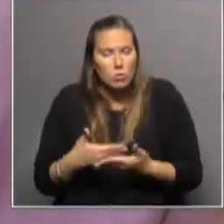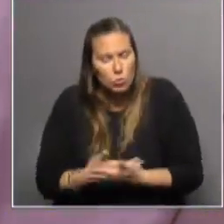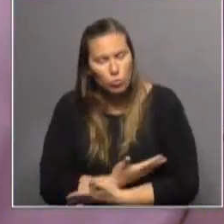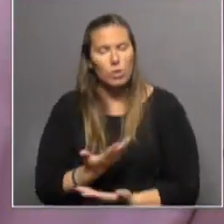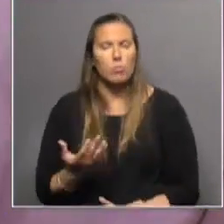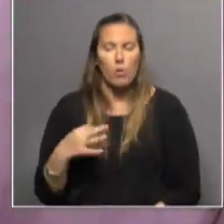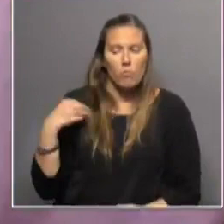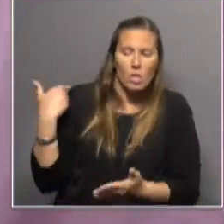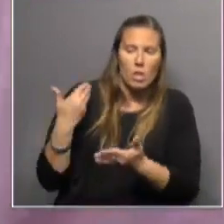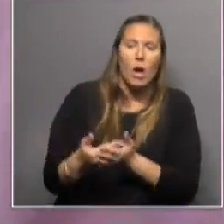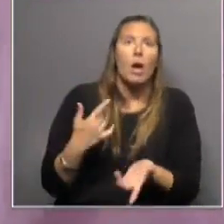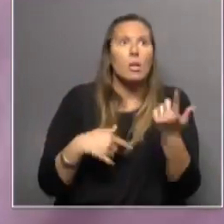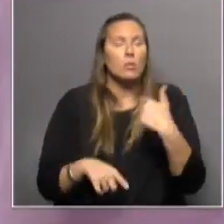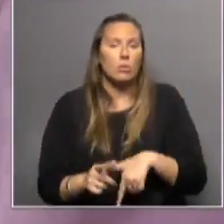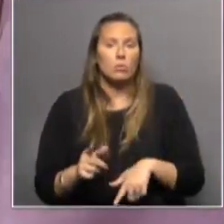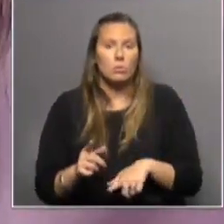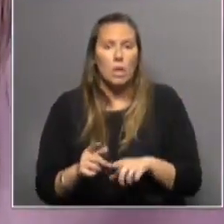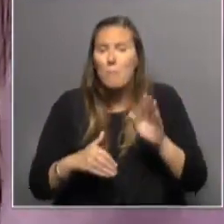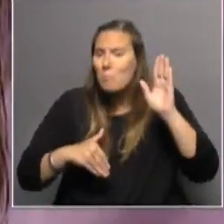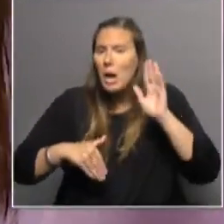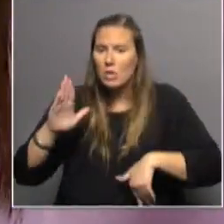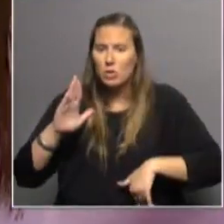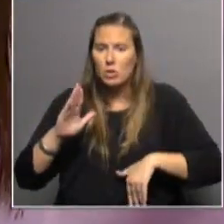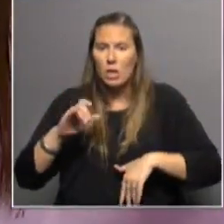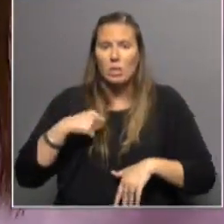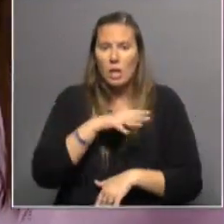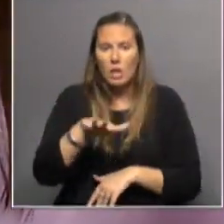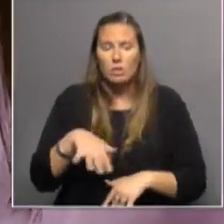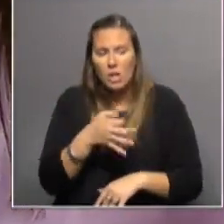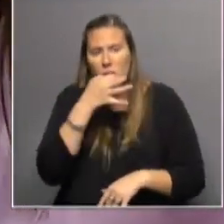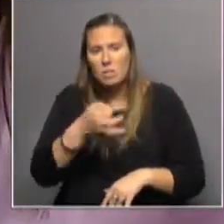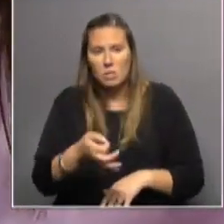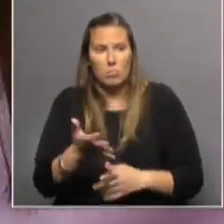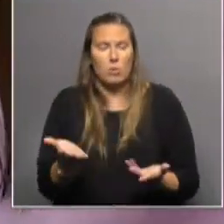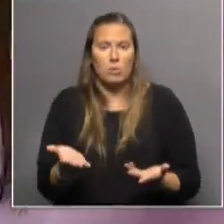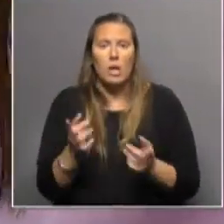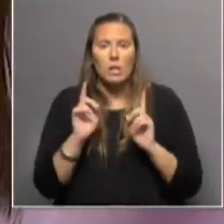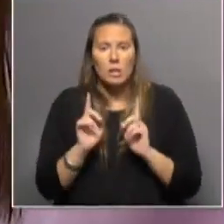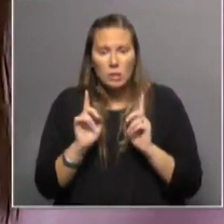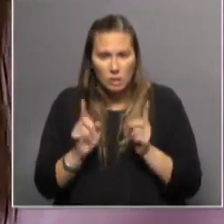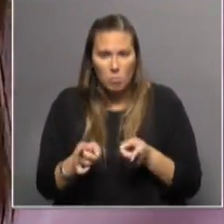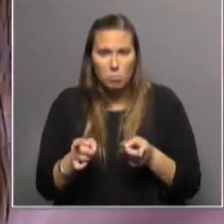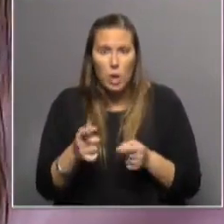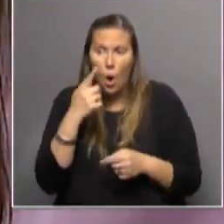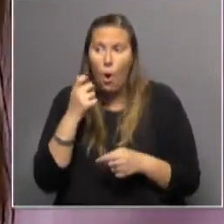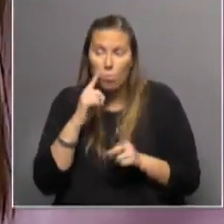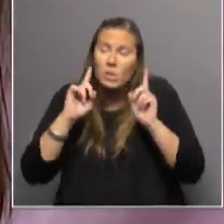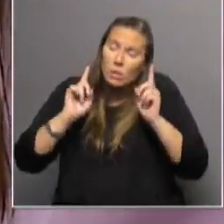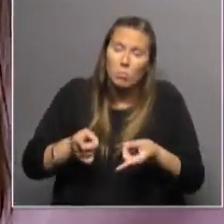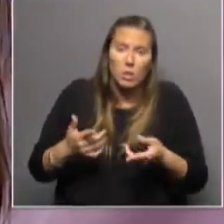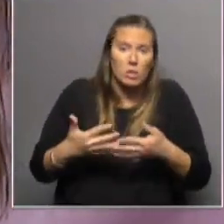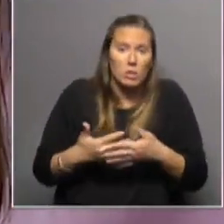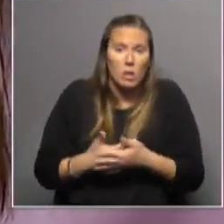en nuestra vida. Entonces, somos la mayoría de la sociedad que estamos diciendo y también afecta a los hombres porque